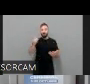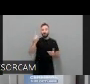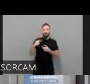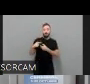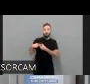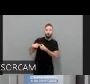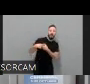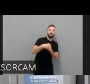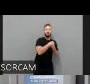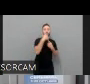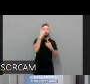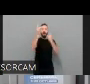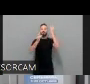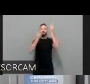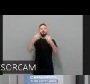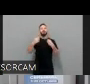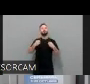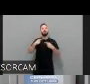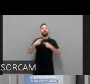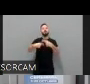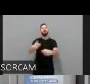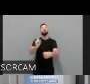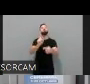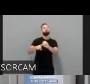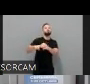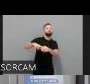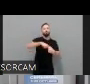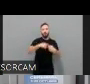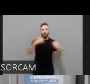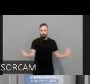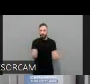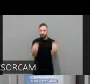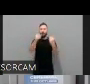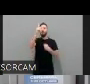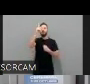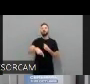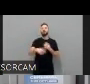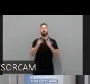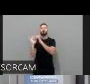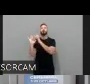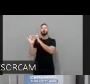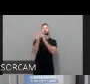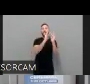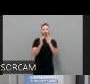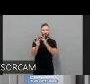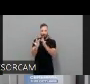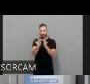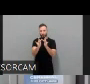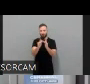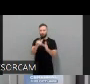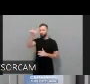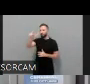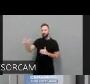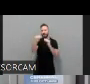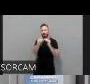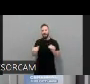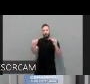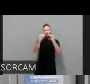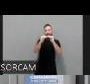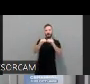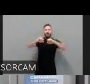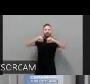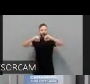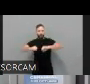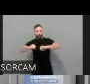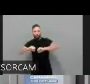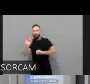las actividades de la vida diaria, facilita además también pues, la socialización tanto con iguales, con adultos o cualquier